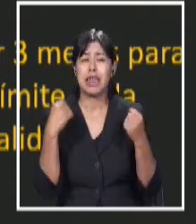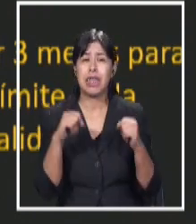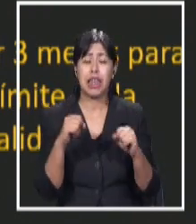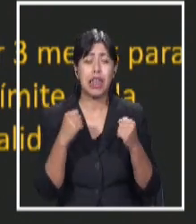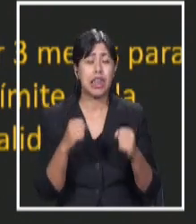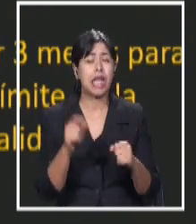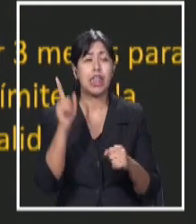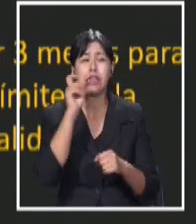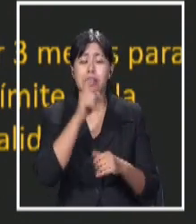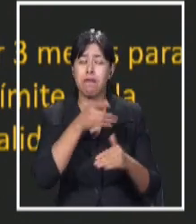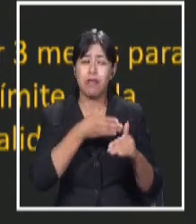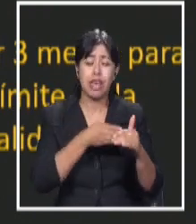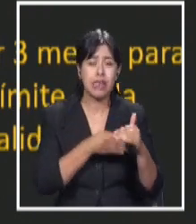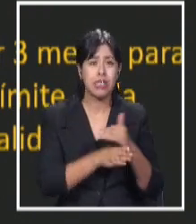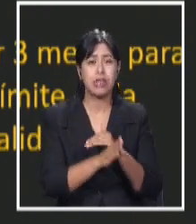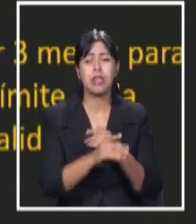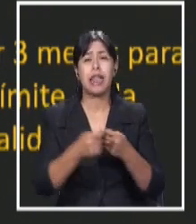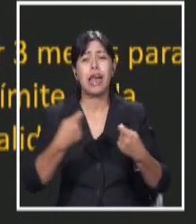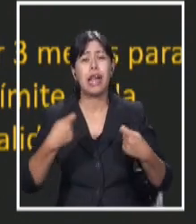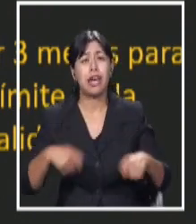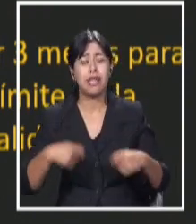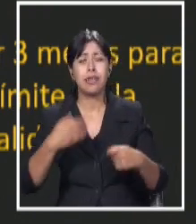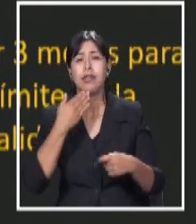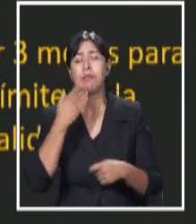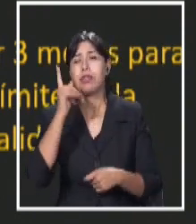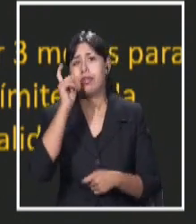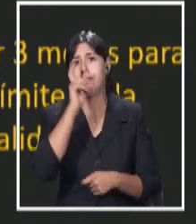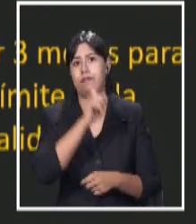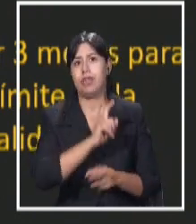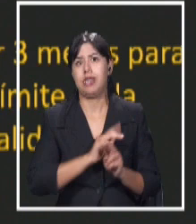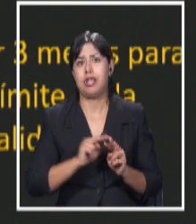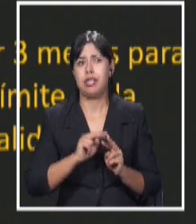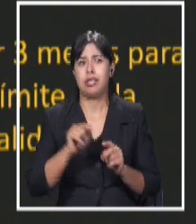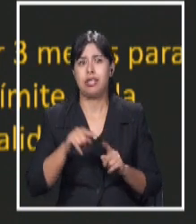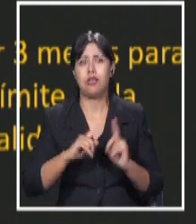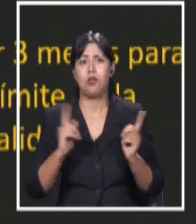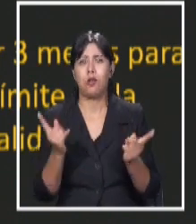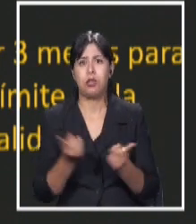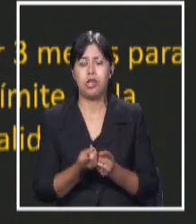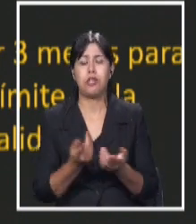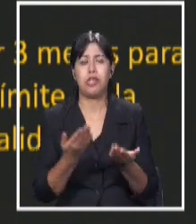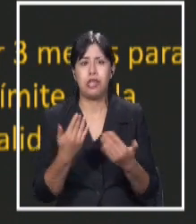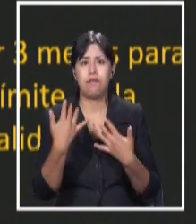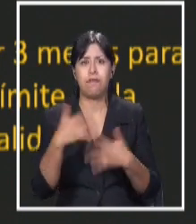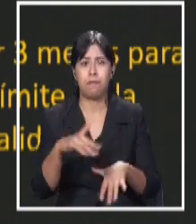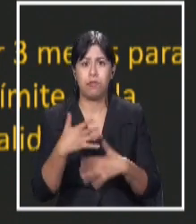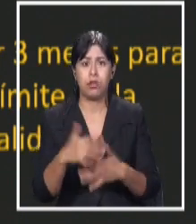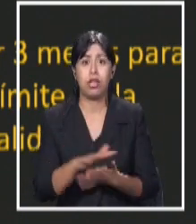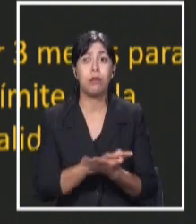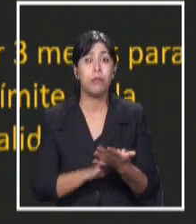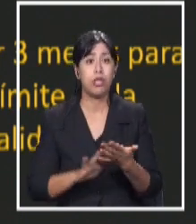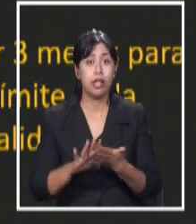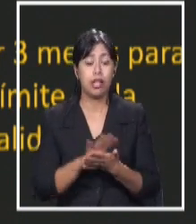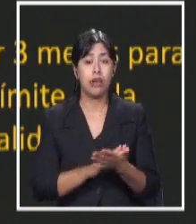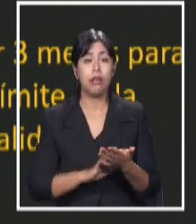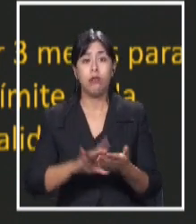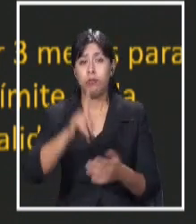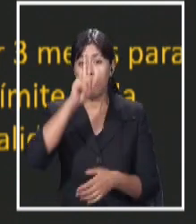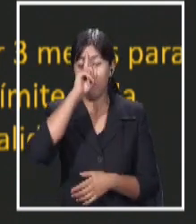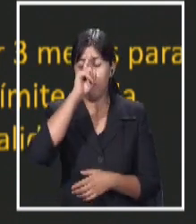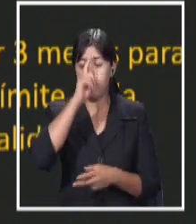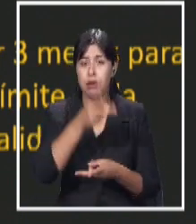difícil acceso, son muy caras y muy difíciles de implementar en los contextos que realmente importan, como por ejemplo los hospitales